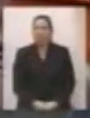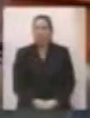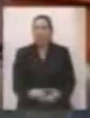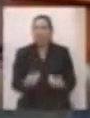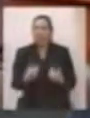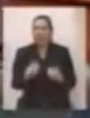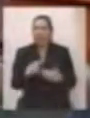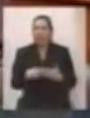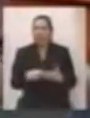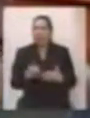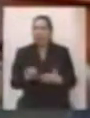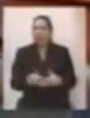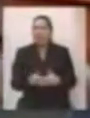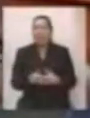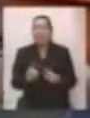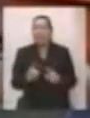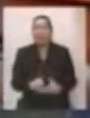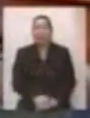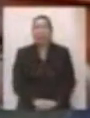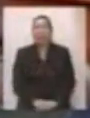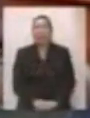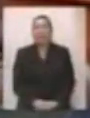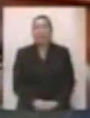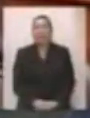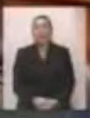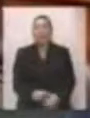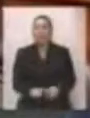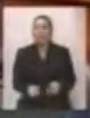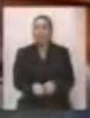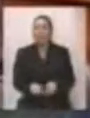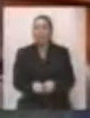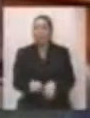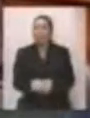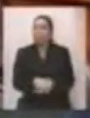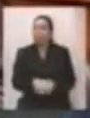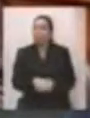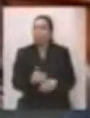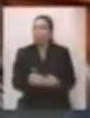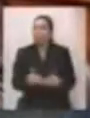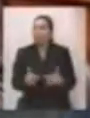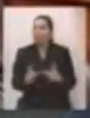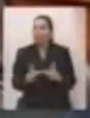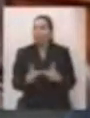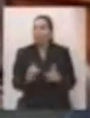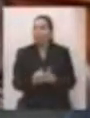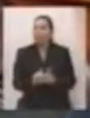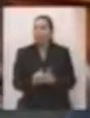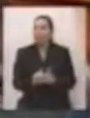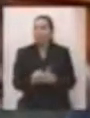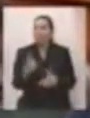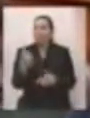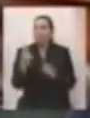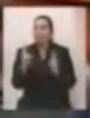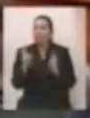obviamente tiene que haber un sistema de controles, de autorregulación, pero también de trámite ante una entidad que en realidad es un